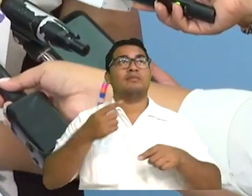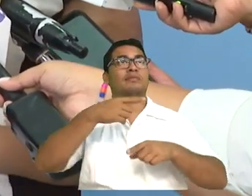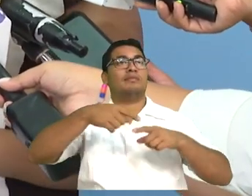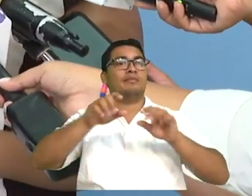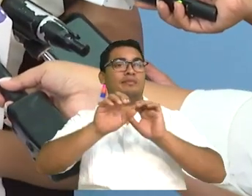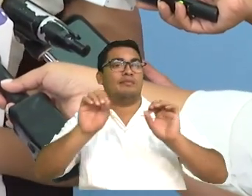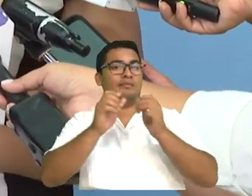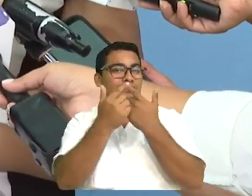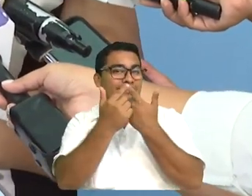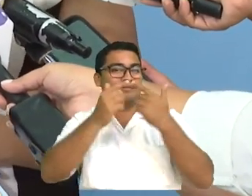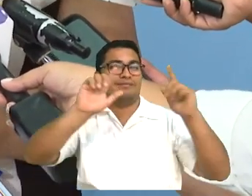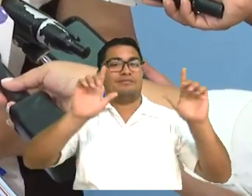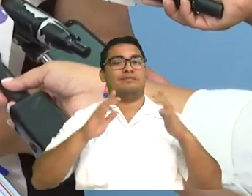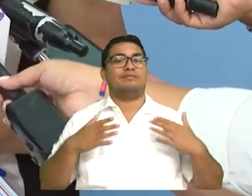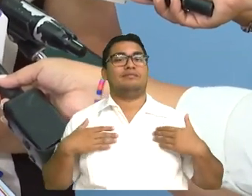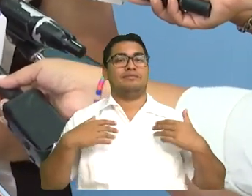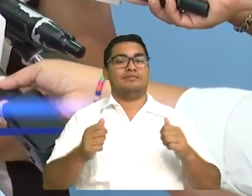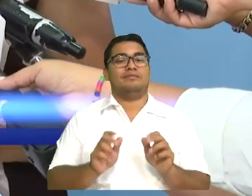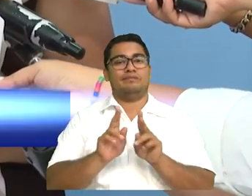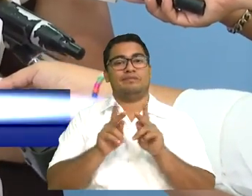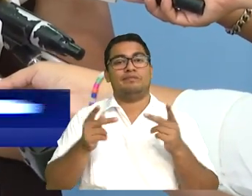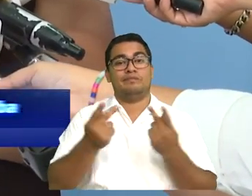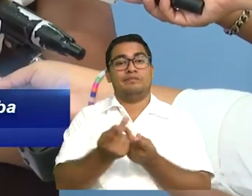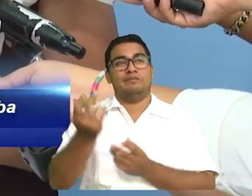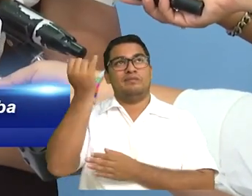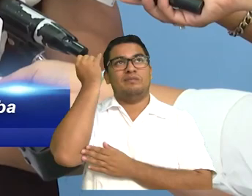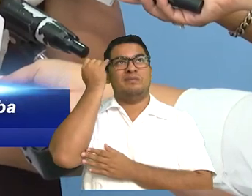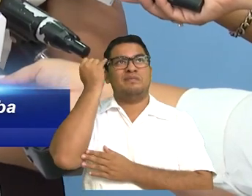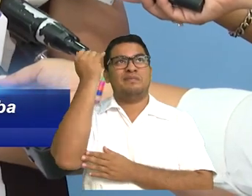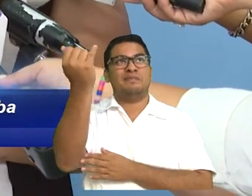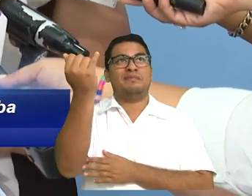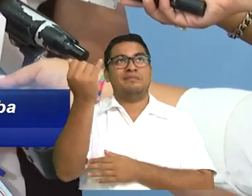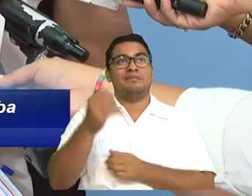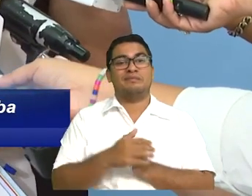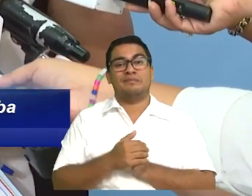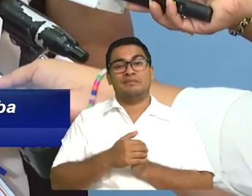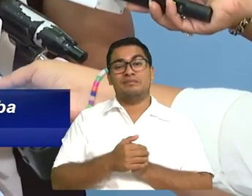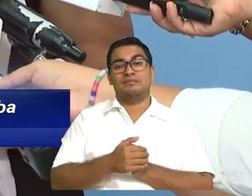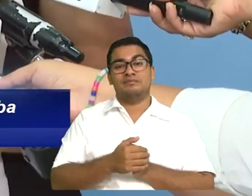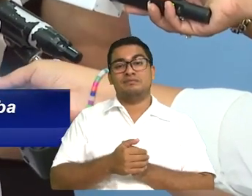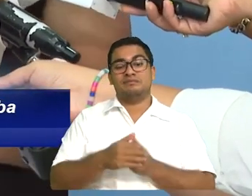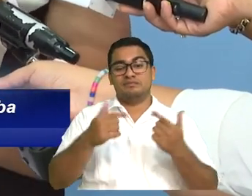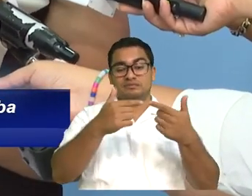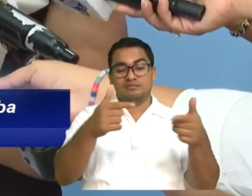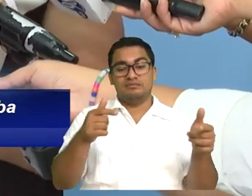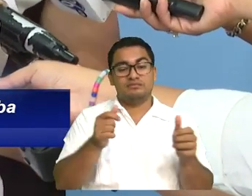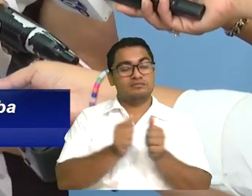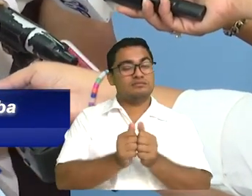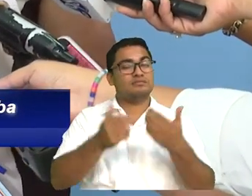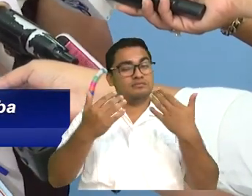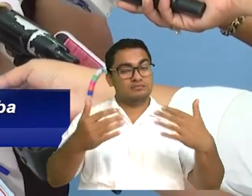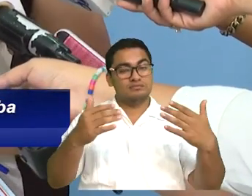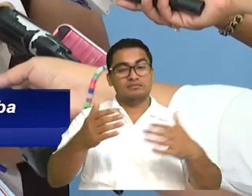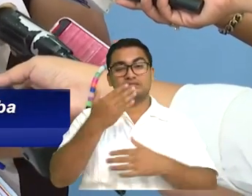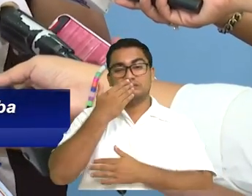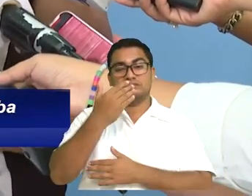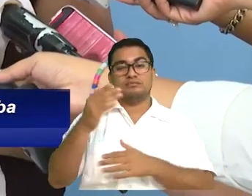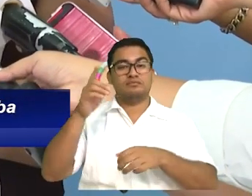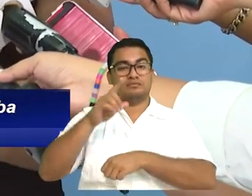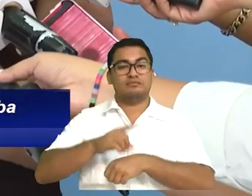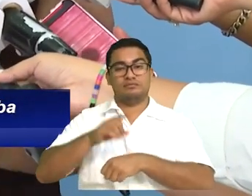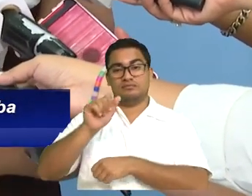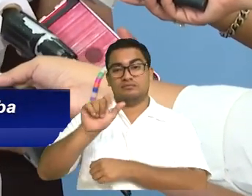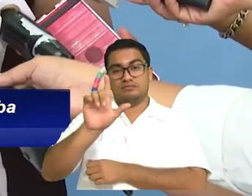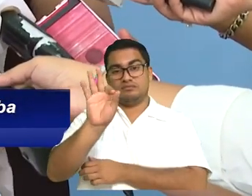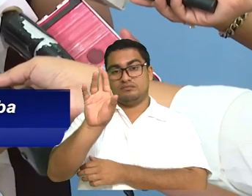salud a la población, y ha sido una iniciativa de un equipo maravilloso, entre ellos el doctor Alfredo